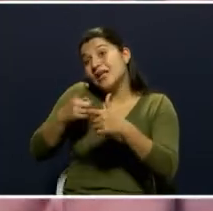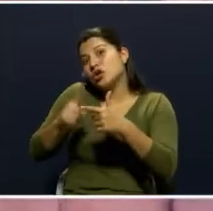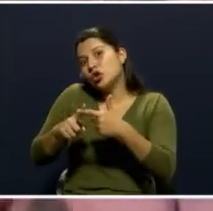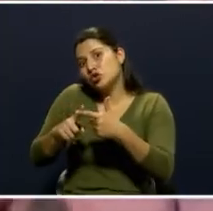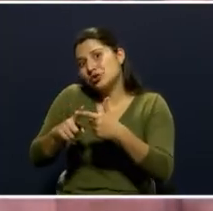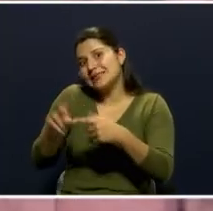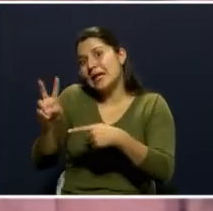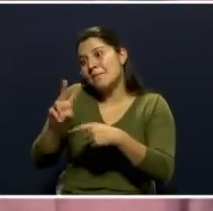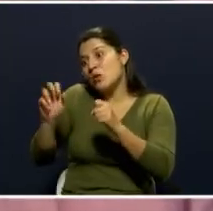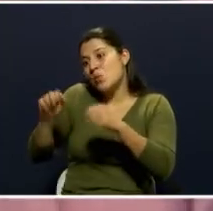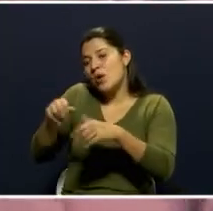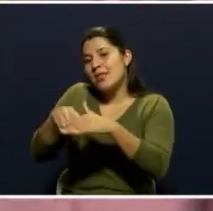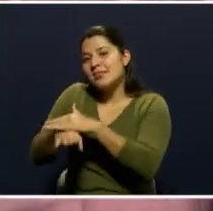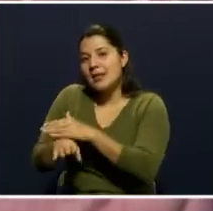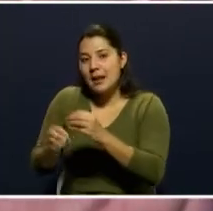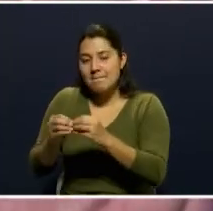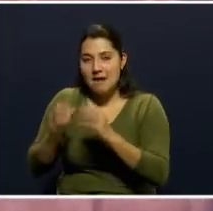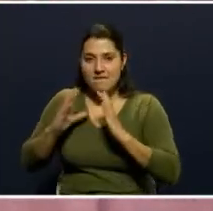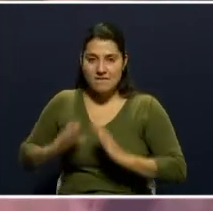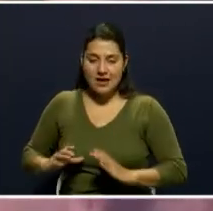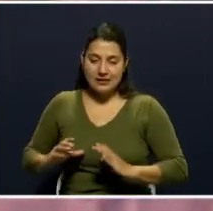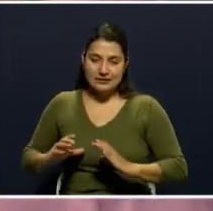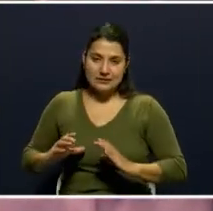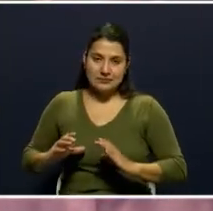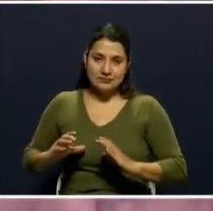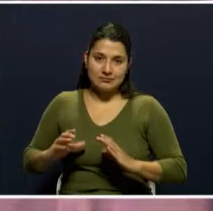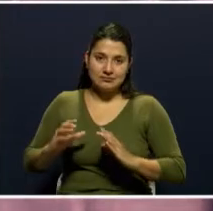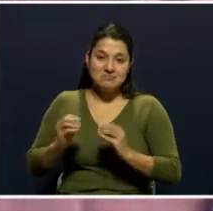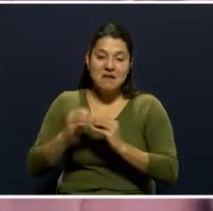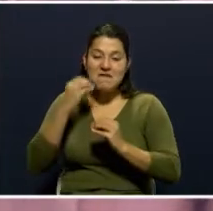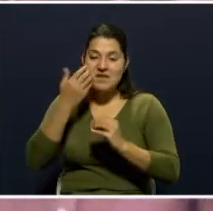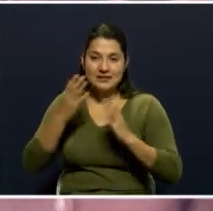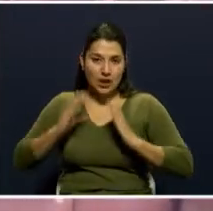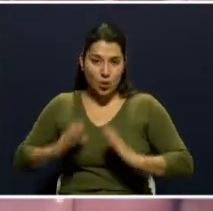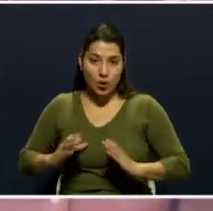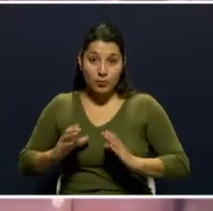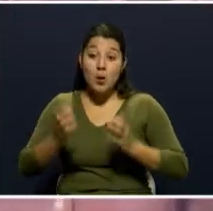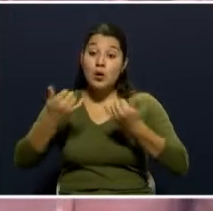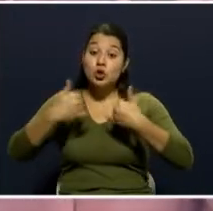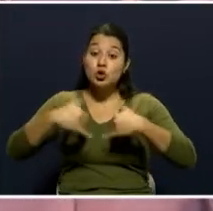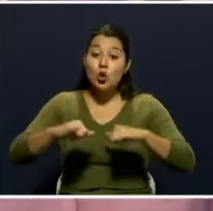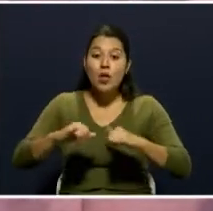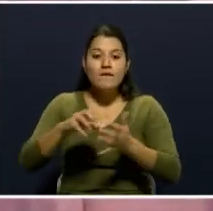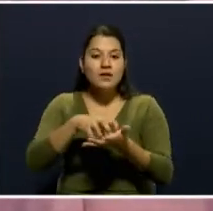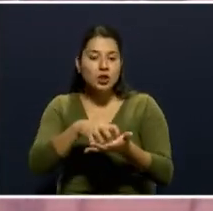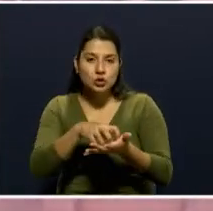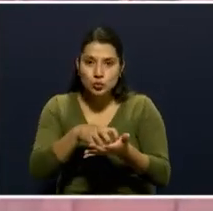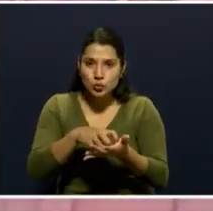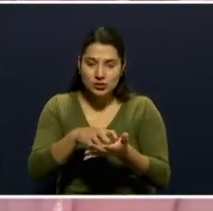el virus en sí mismo nos sigue generando más preguntas que respuestas y la ciencia está tratando de resolverlas.